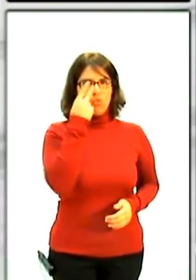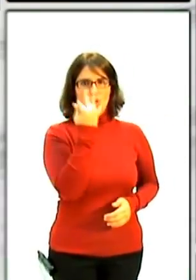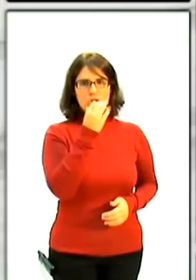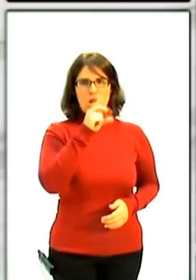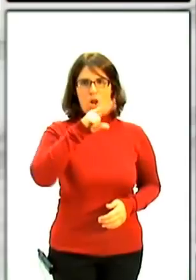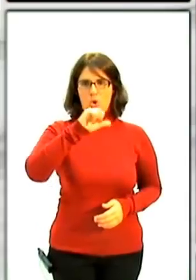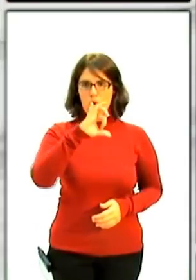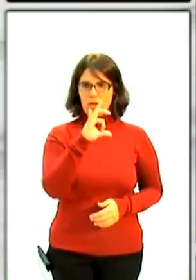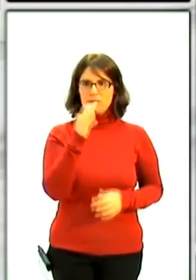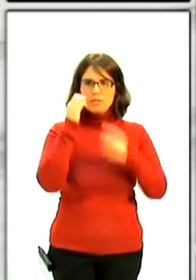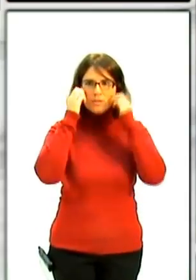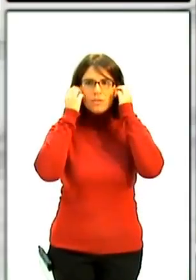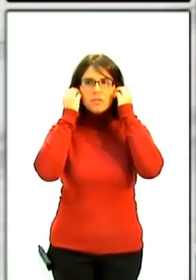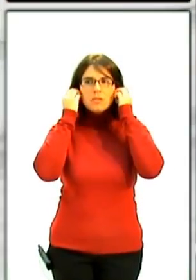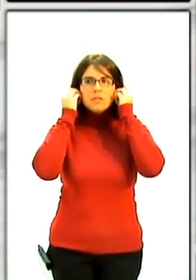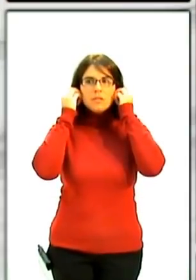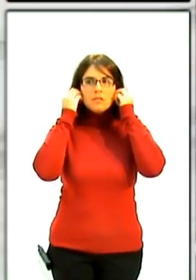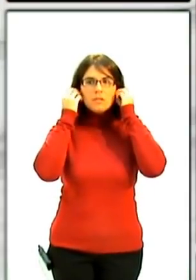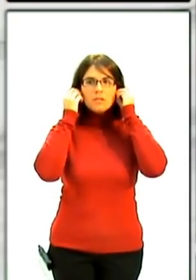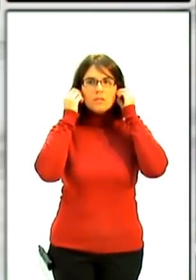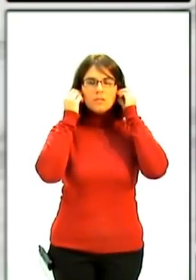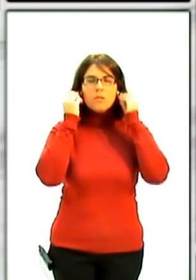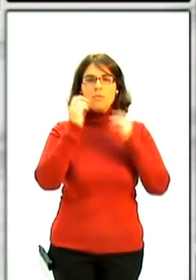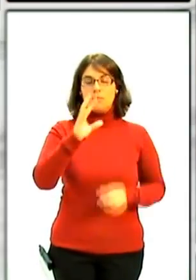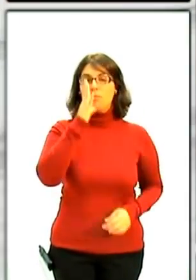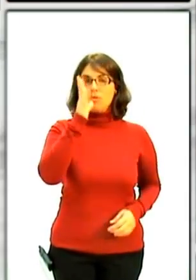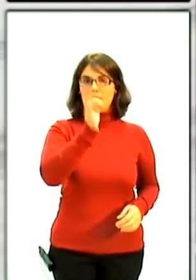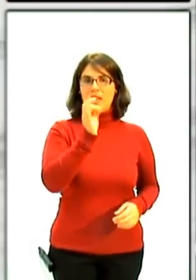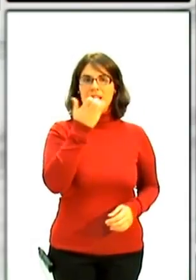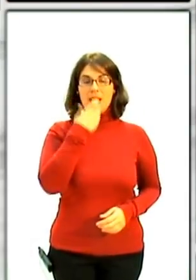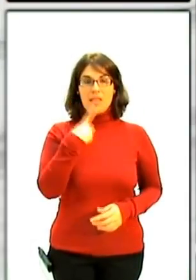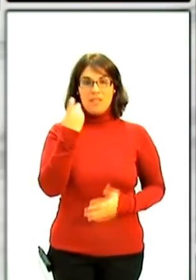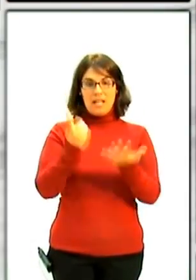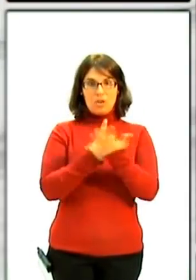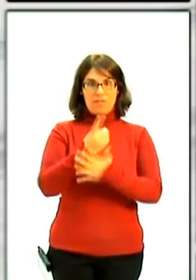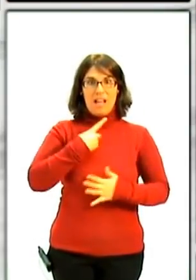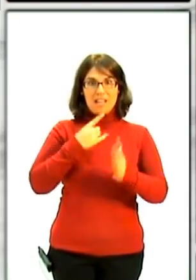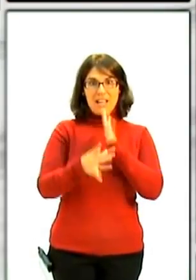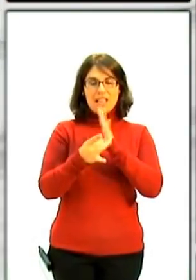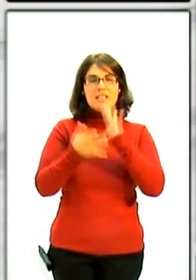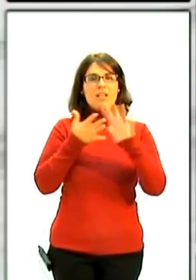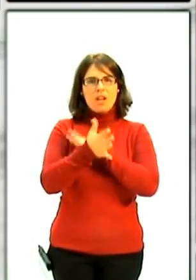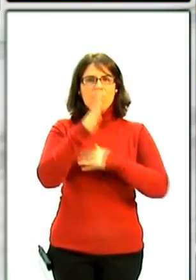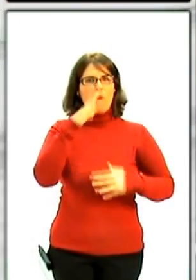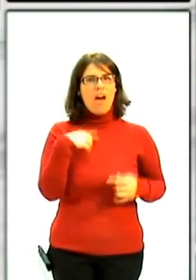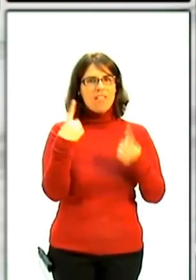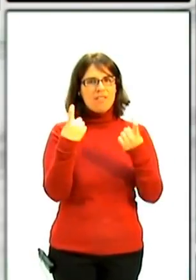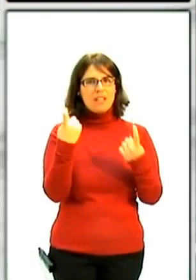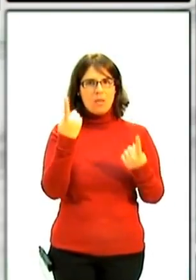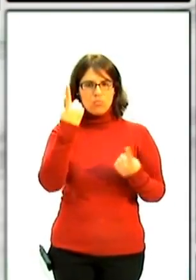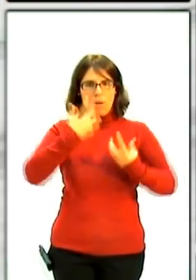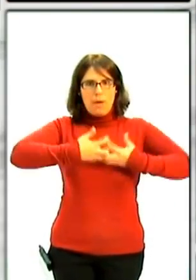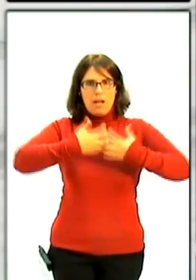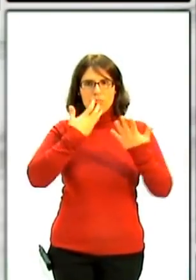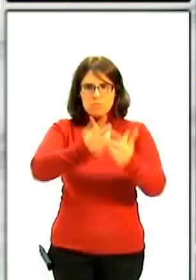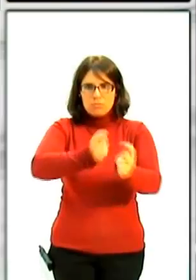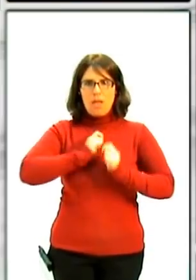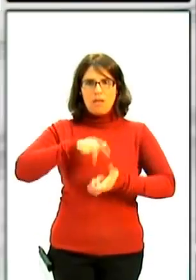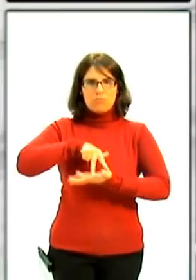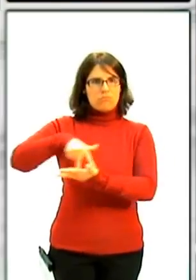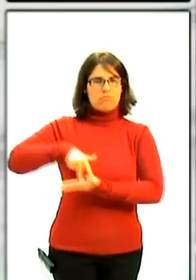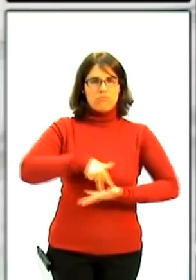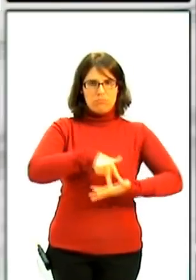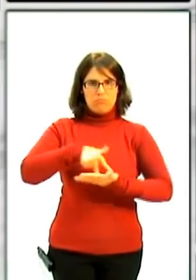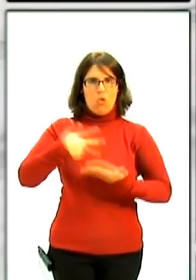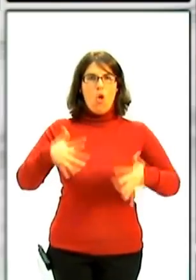verdad que si necesitamos cartografía de calidad es porque haya un dispositivo que nos geolocalice o nos posicione en